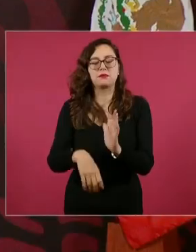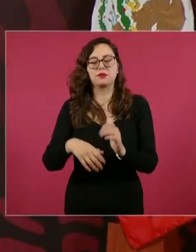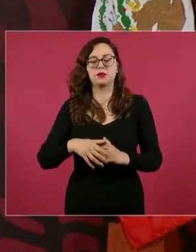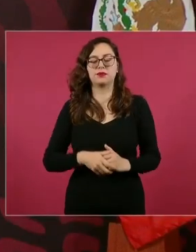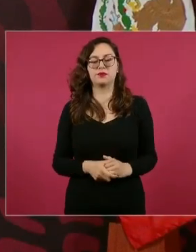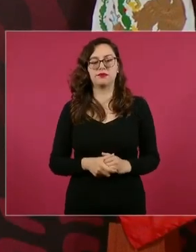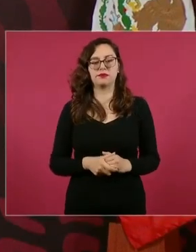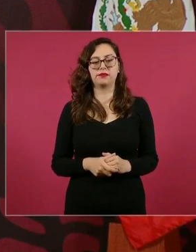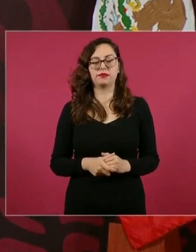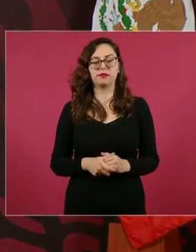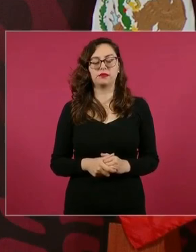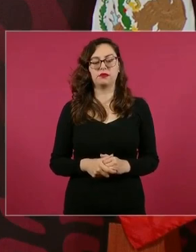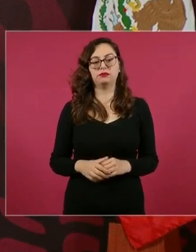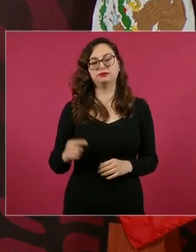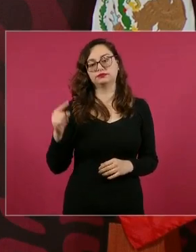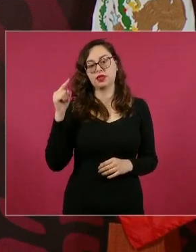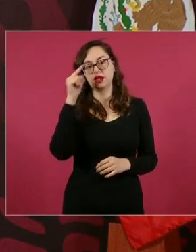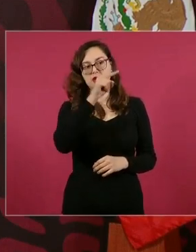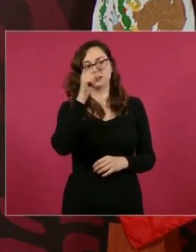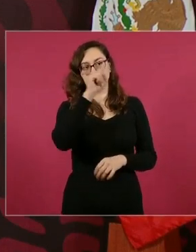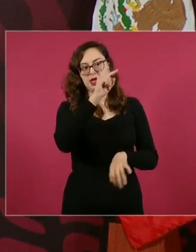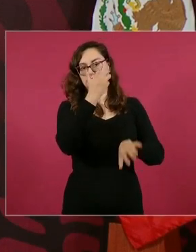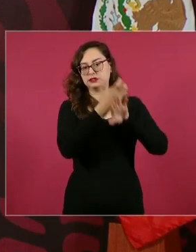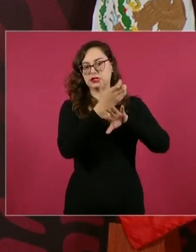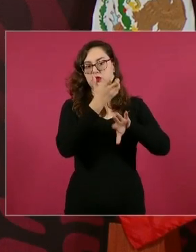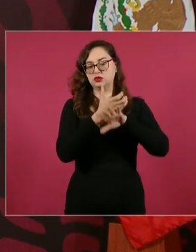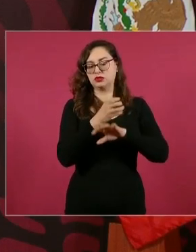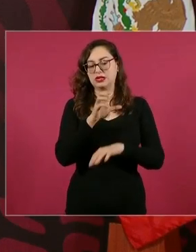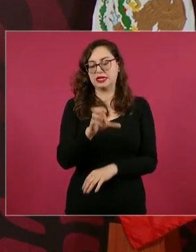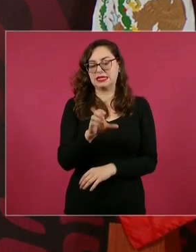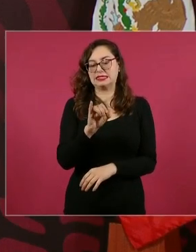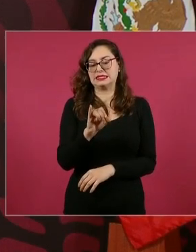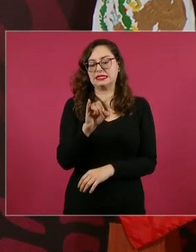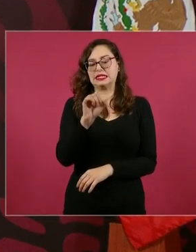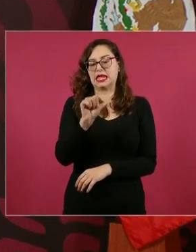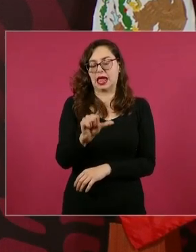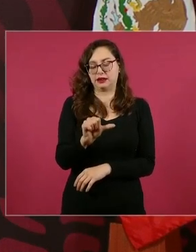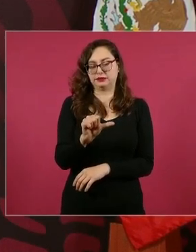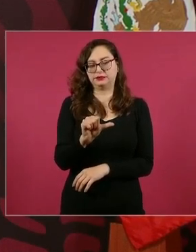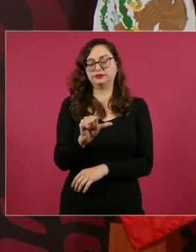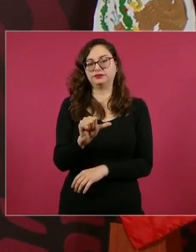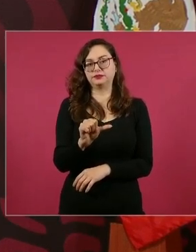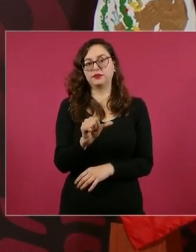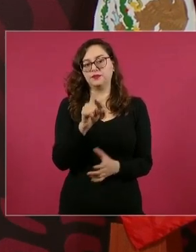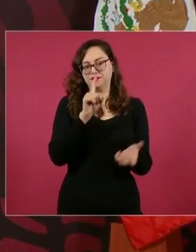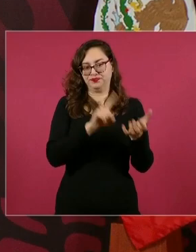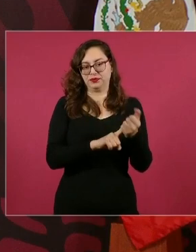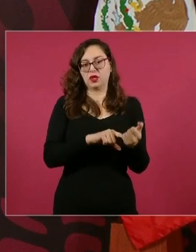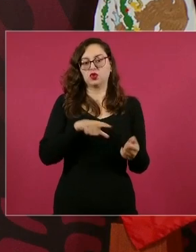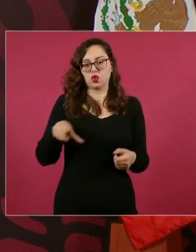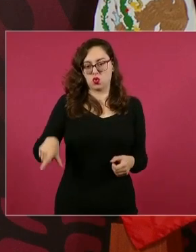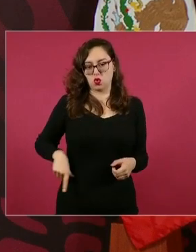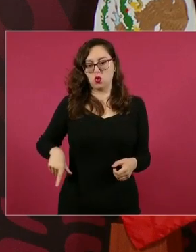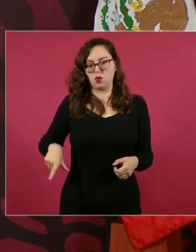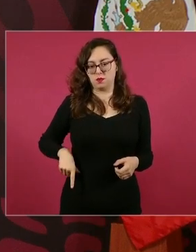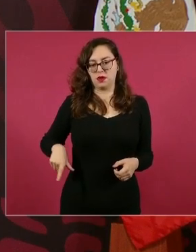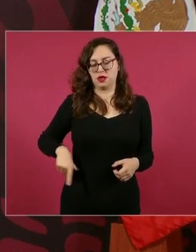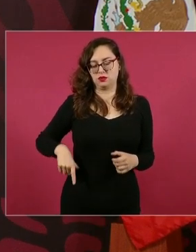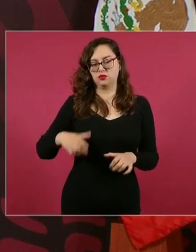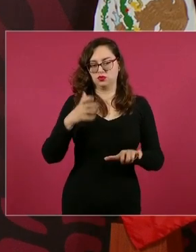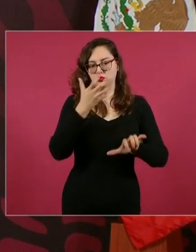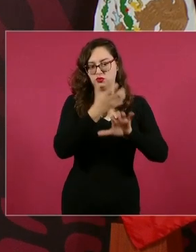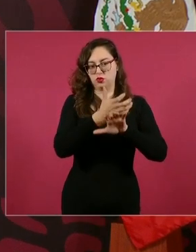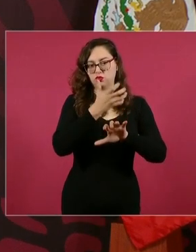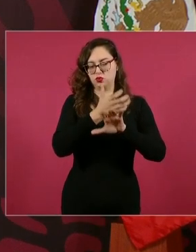Cia que es un empleado del departamento de justicia